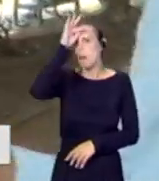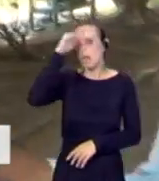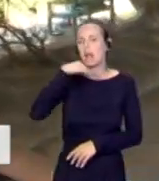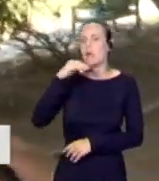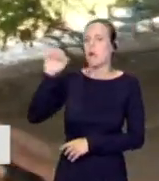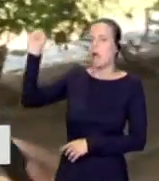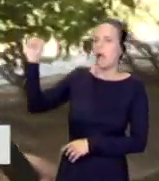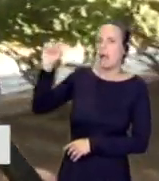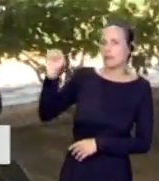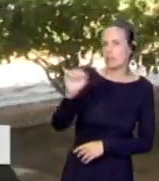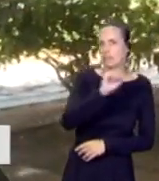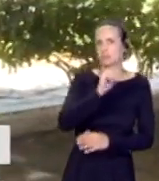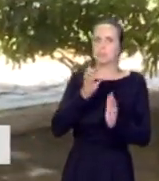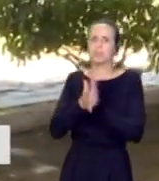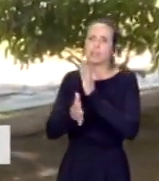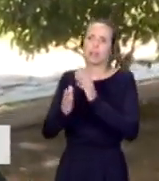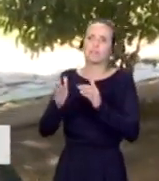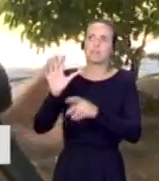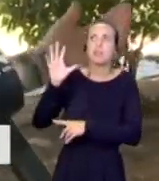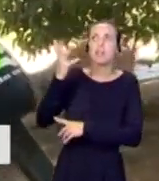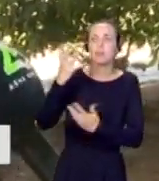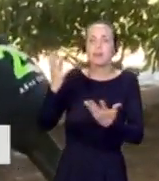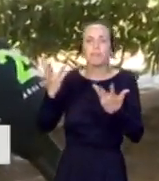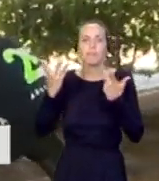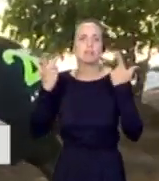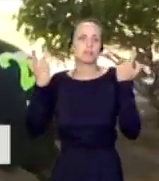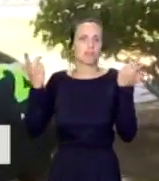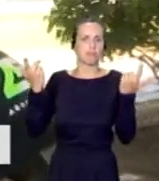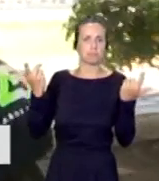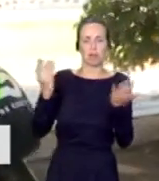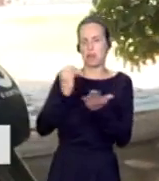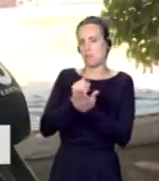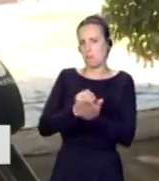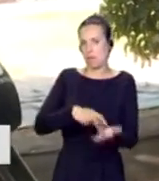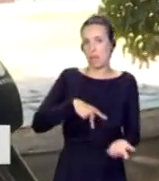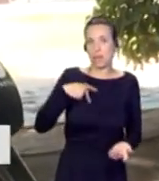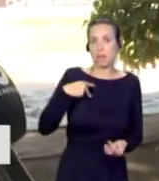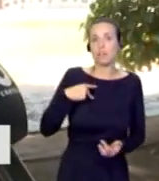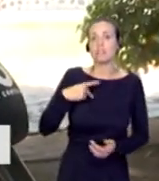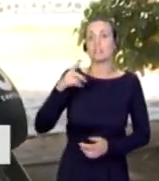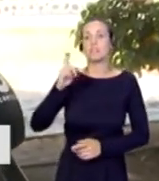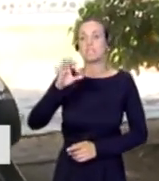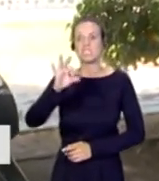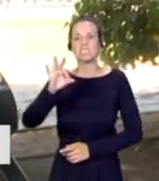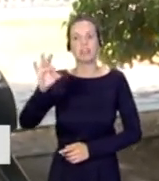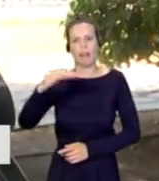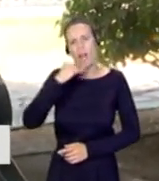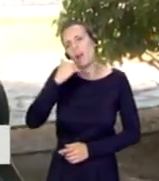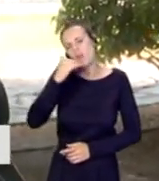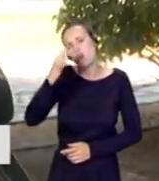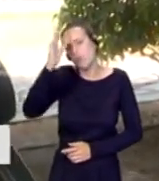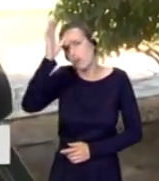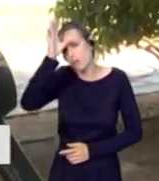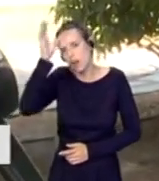el tiempo fresco por lo menos en gran parte de la prueba, y a última hora San Sebastián, la subida al atajo sí va a ser calor, pero es inevitable porque